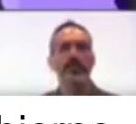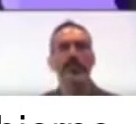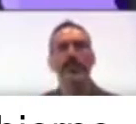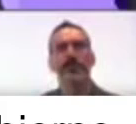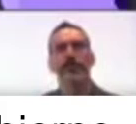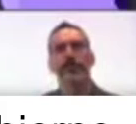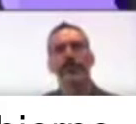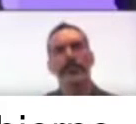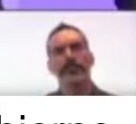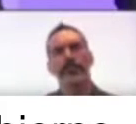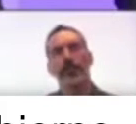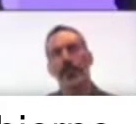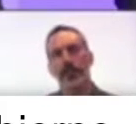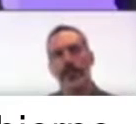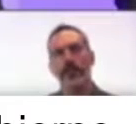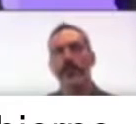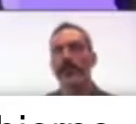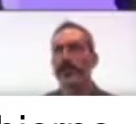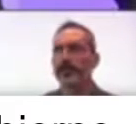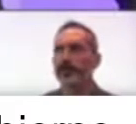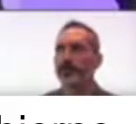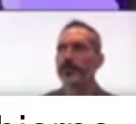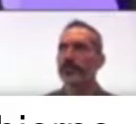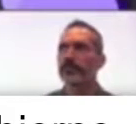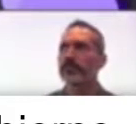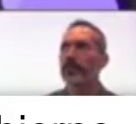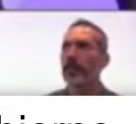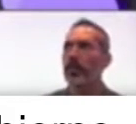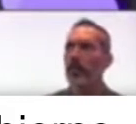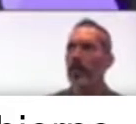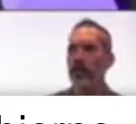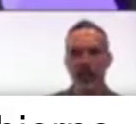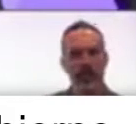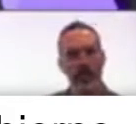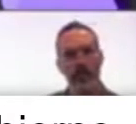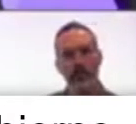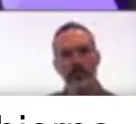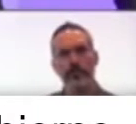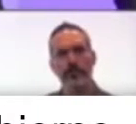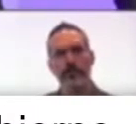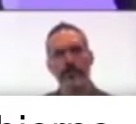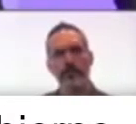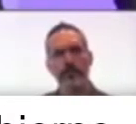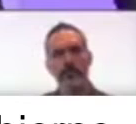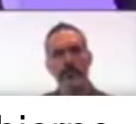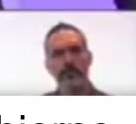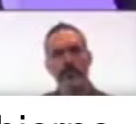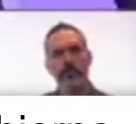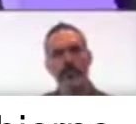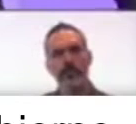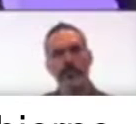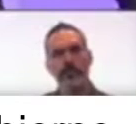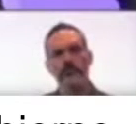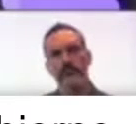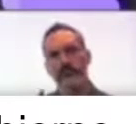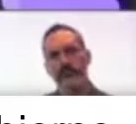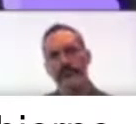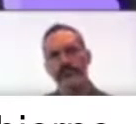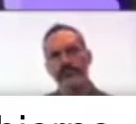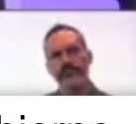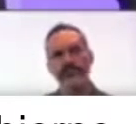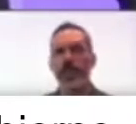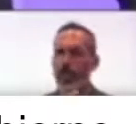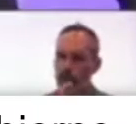Distinguida audiencia, un buen gobierno es el que le ahorra tiempo y dinero a